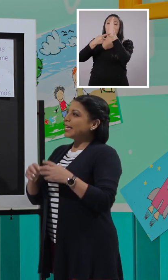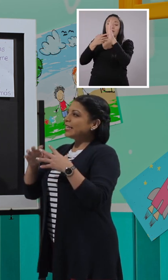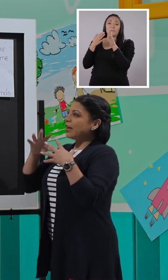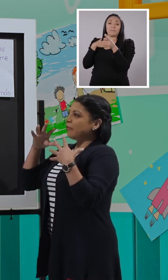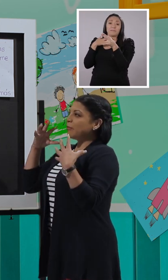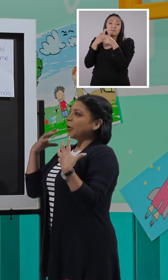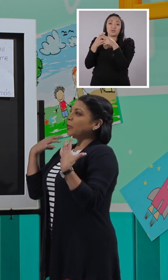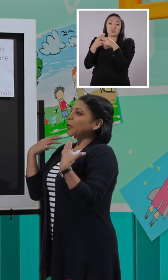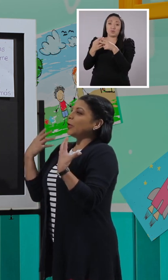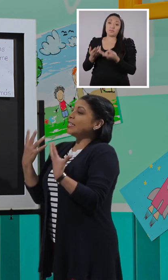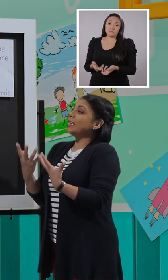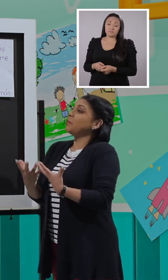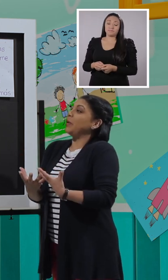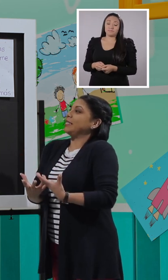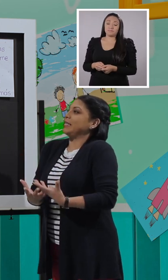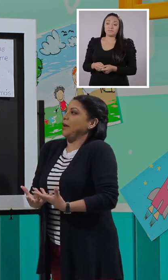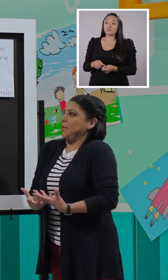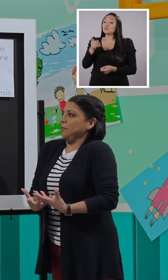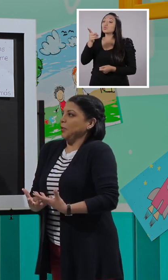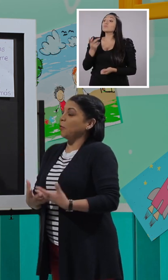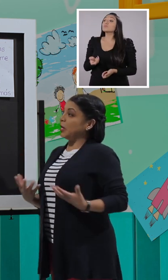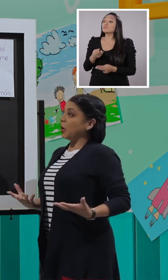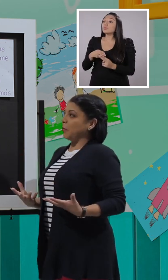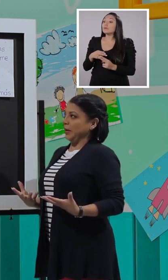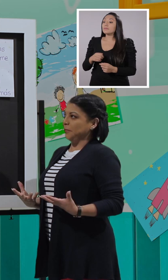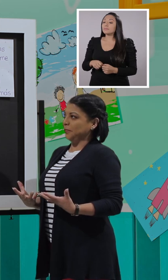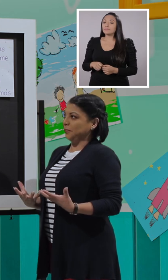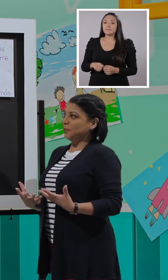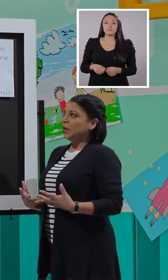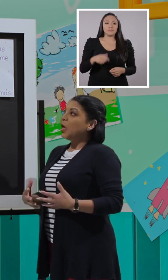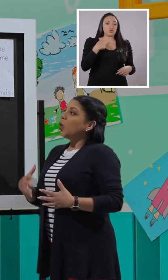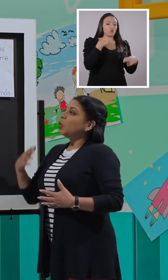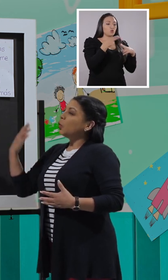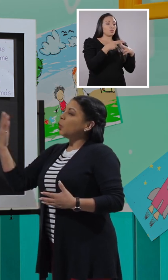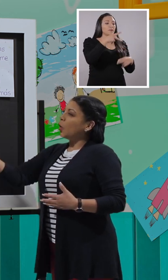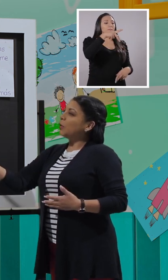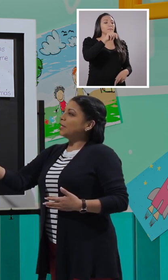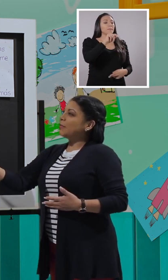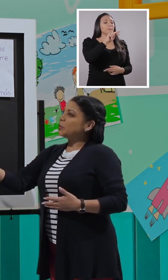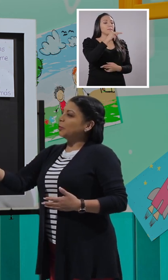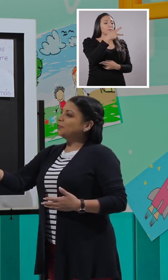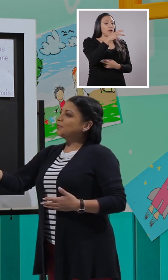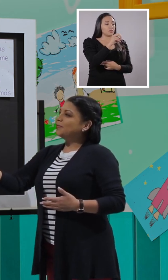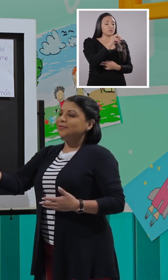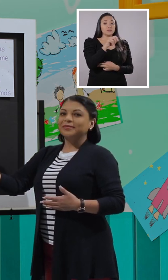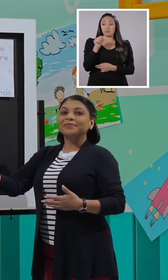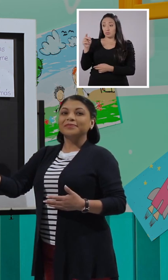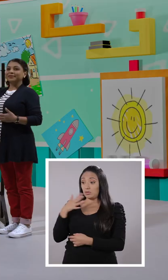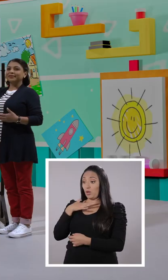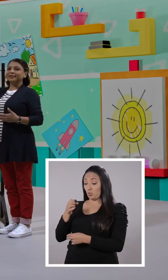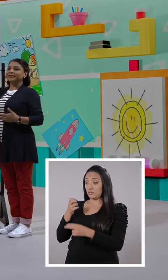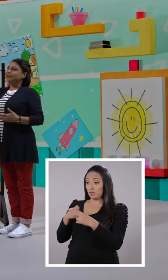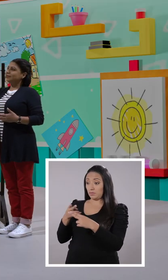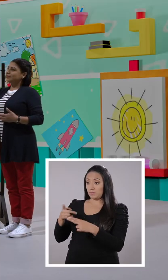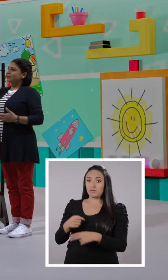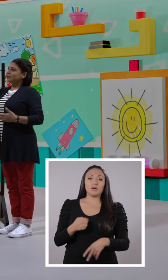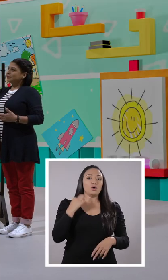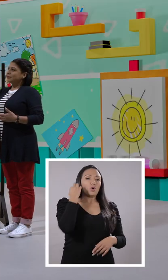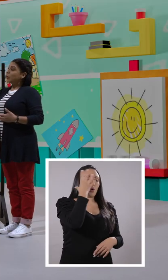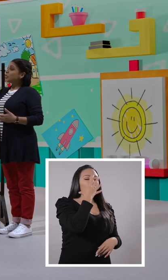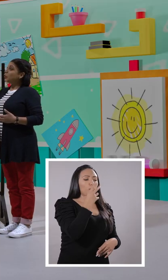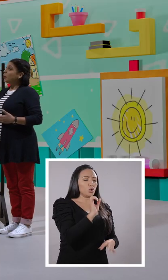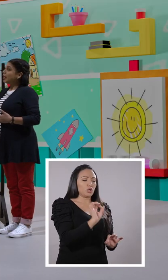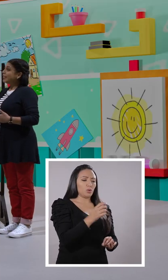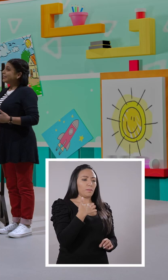Digamos que esa es la forma como yo quise expresarme, con mi nombre. ¿Cómo te llamas tú? Yo me llamo Pancho.